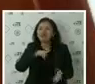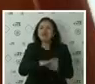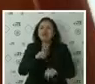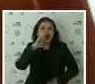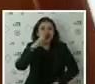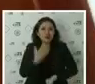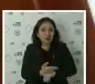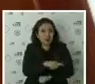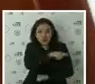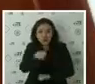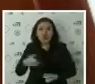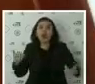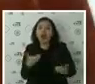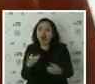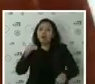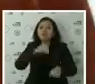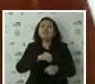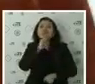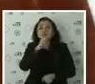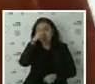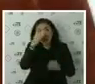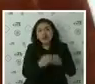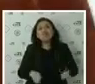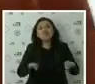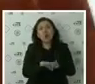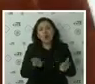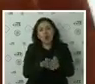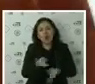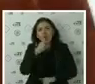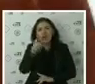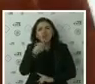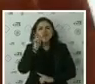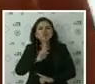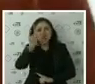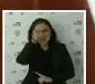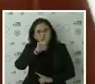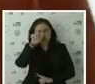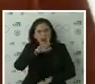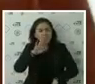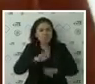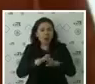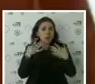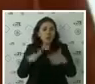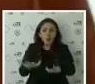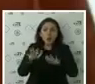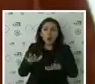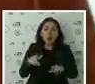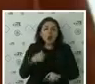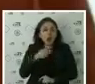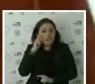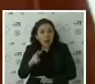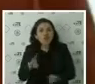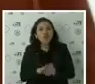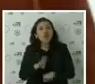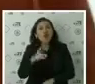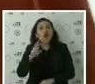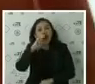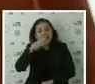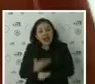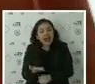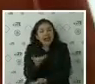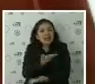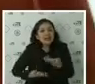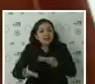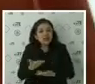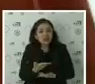responsabilidad. Ustedes son parte de esto, de ahí la importancia que decía la consejera de manera brillante, me parece, corresponsabilidad sin